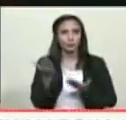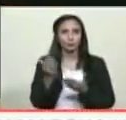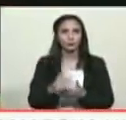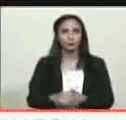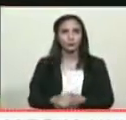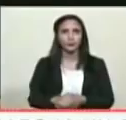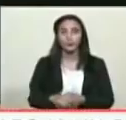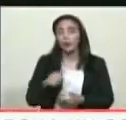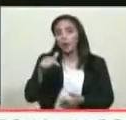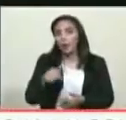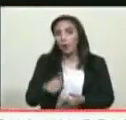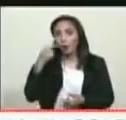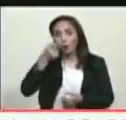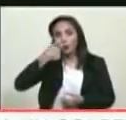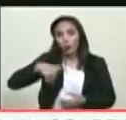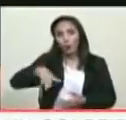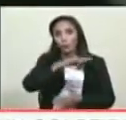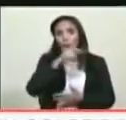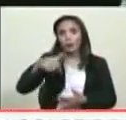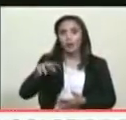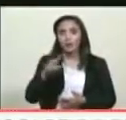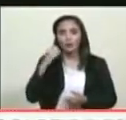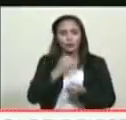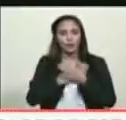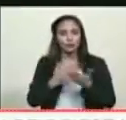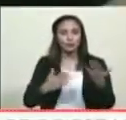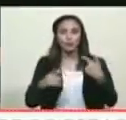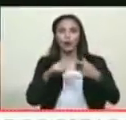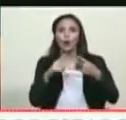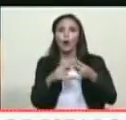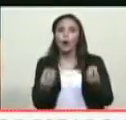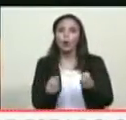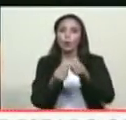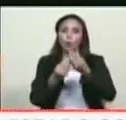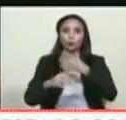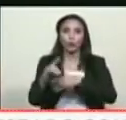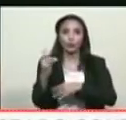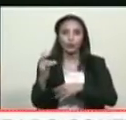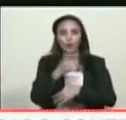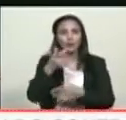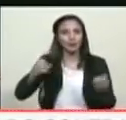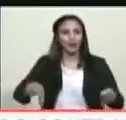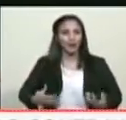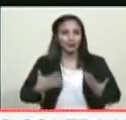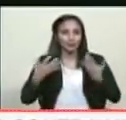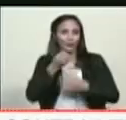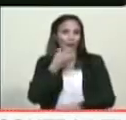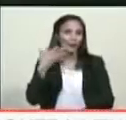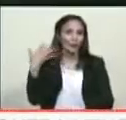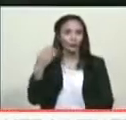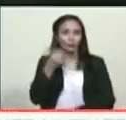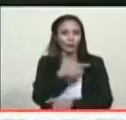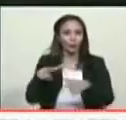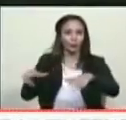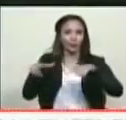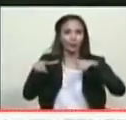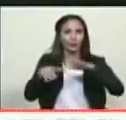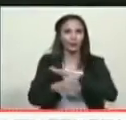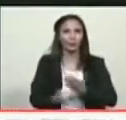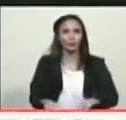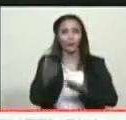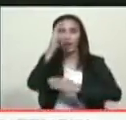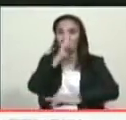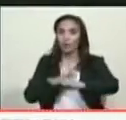pues todo el pueblo venezolano y el hermano pueblo boliviano se enorgullecen con esta distinción